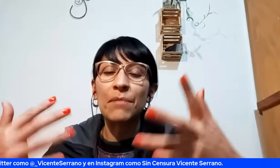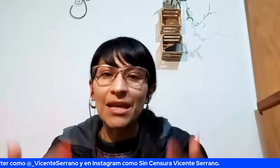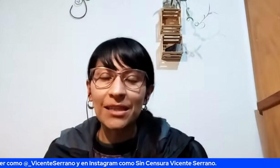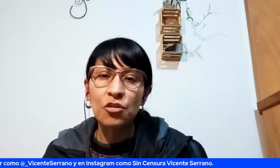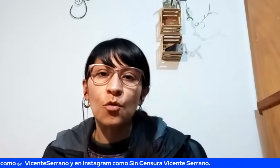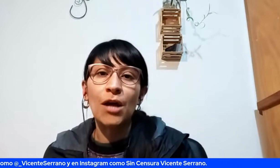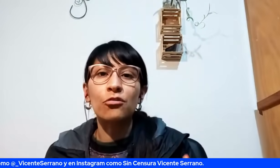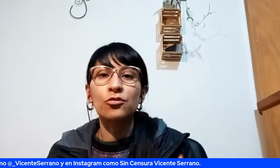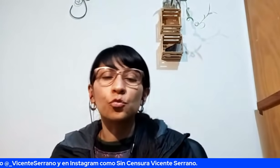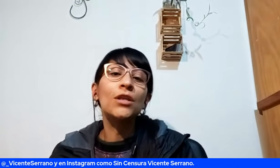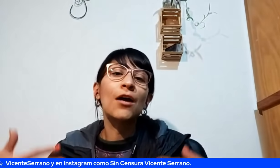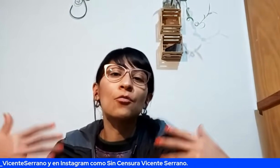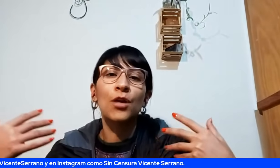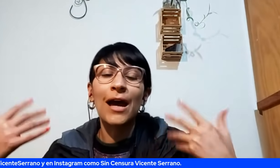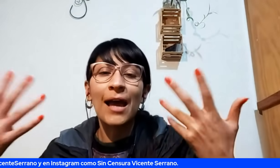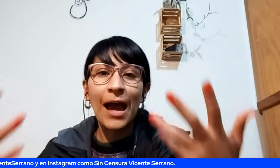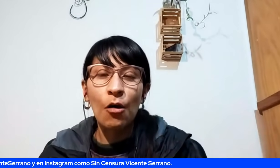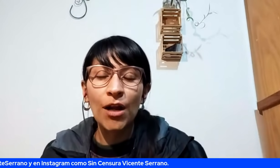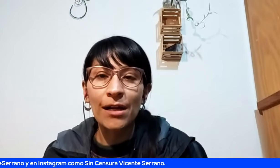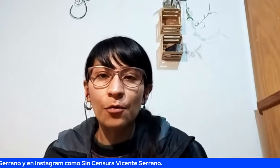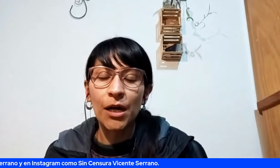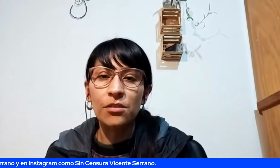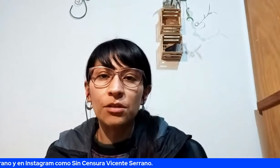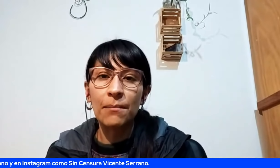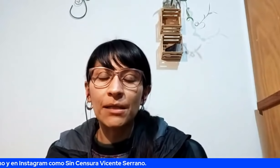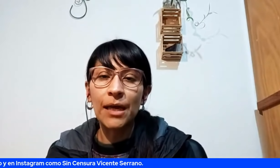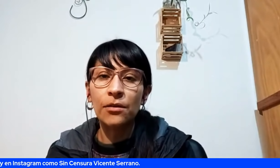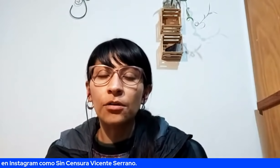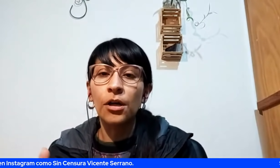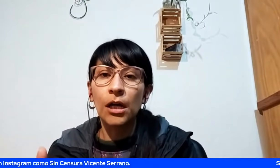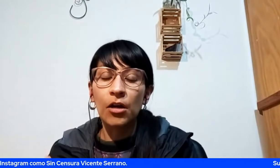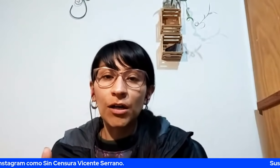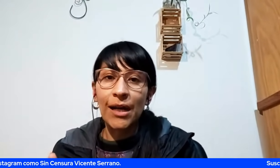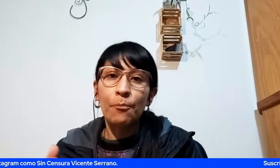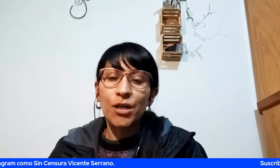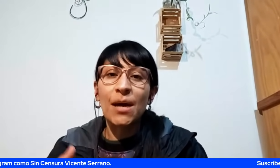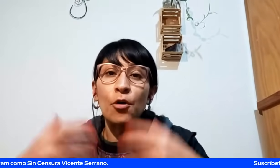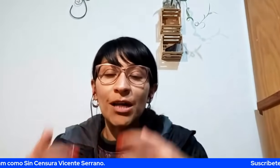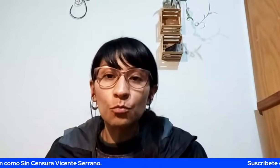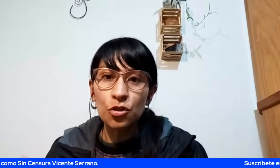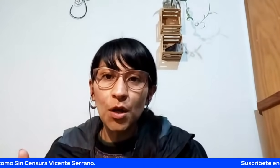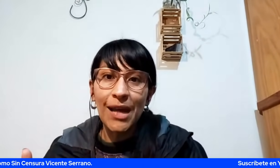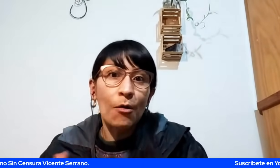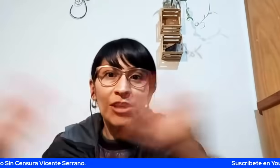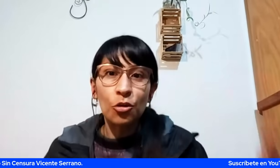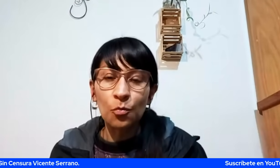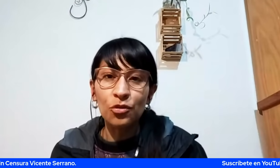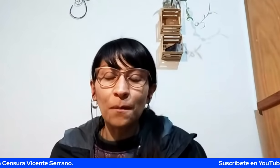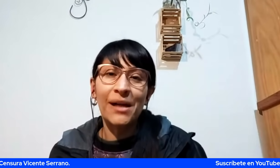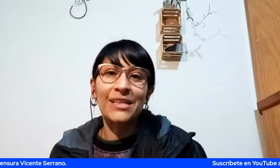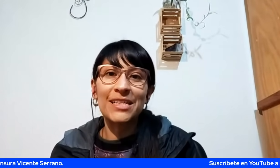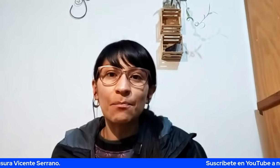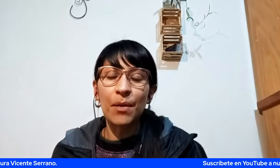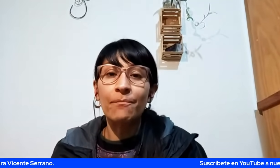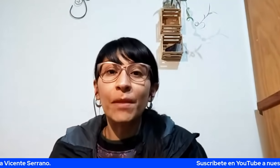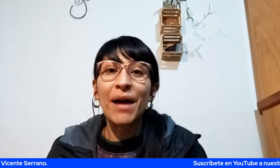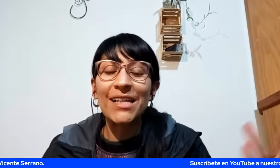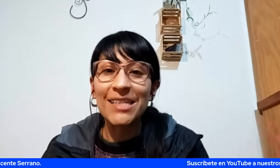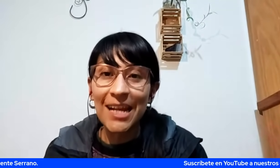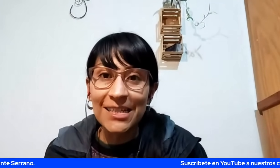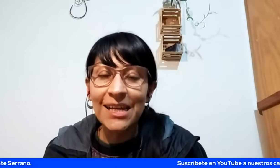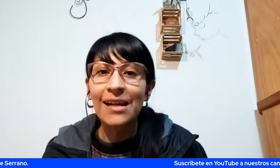participativa, herramientas como la consulta, como la ahora revocación de mandato, creo que pues abonan mucho a que ahora todo mundo